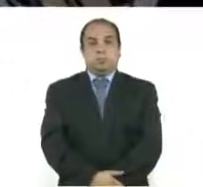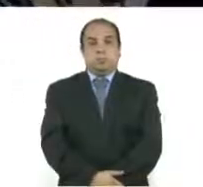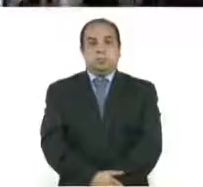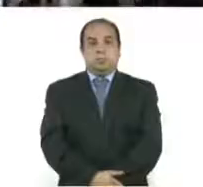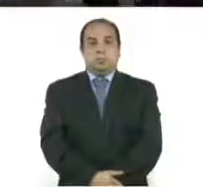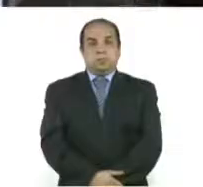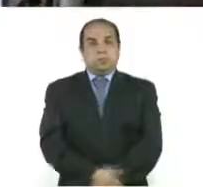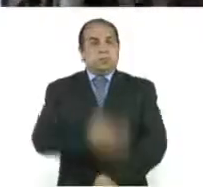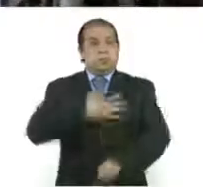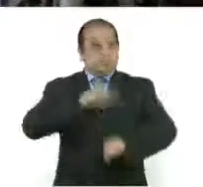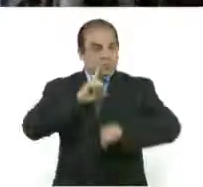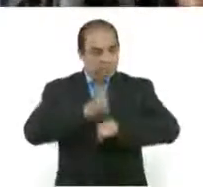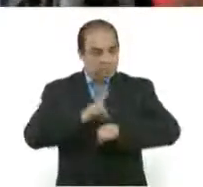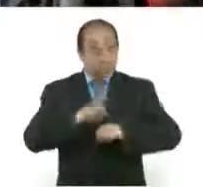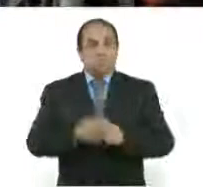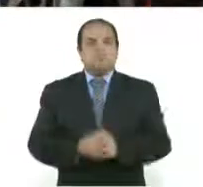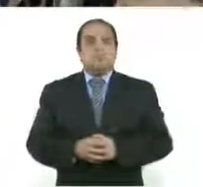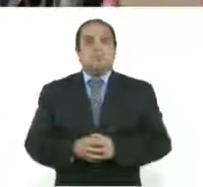Muy buenos días.